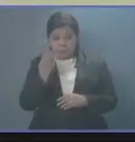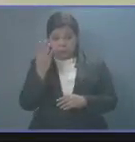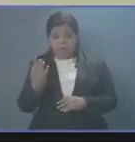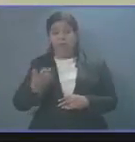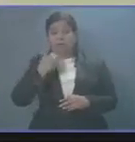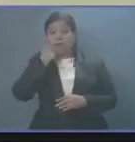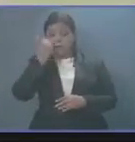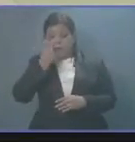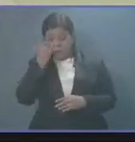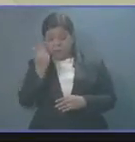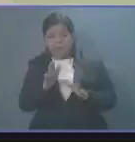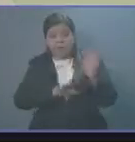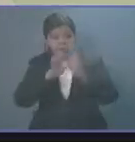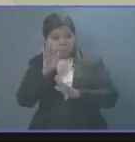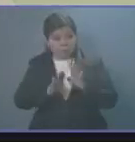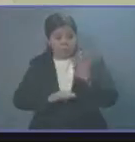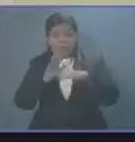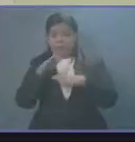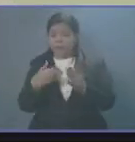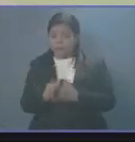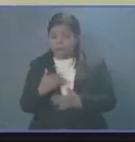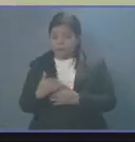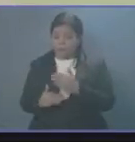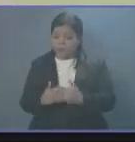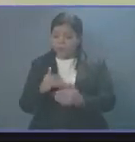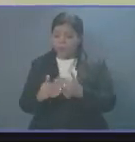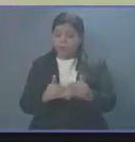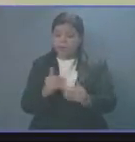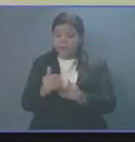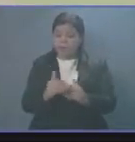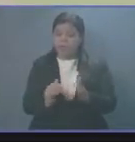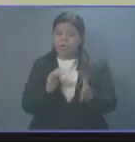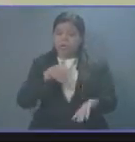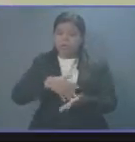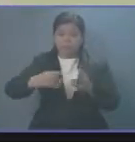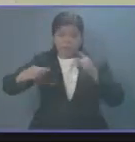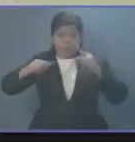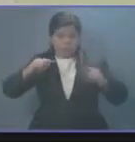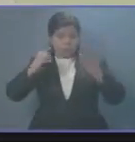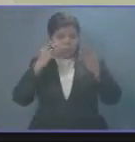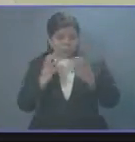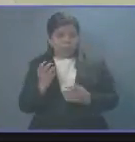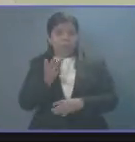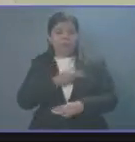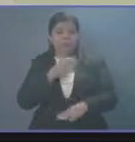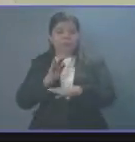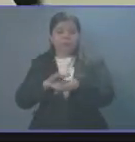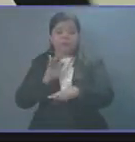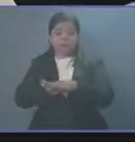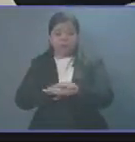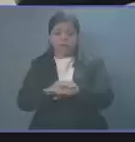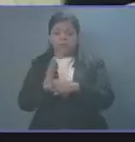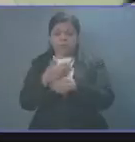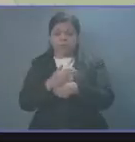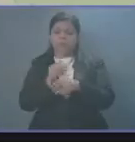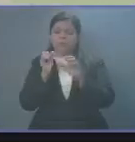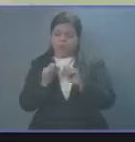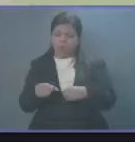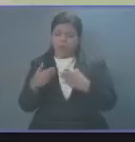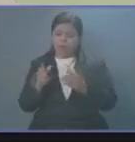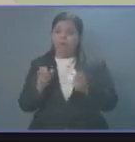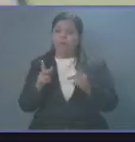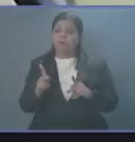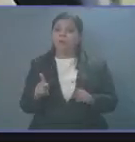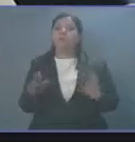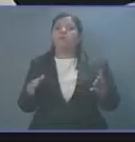jóvenes a participar de forma activa en los procesos de consolidación de la democracia y hacemos un llamado a los partidos políticos para que aperturen espacios en los